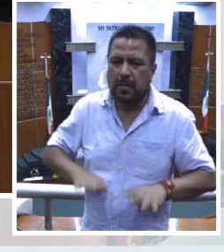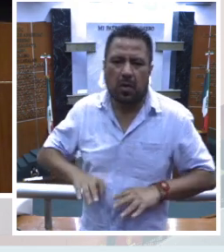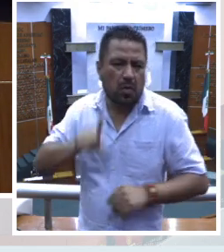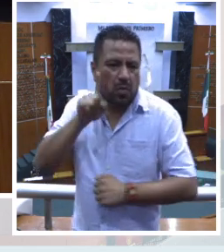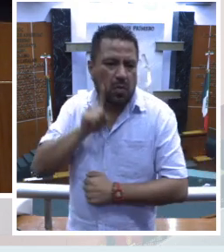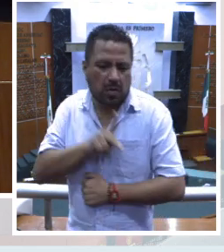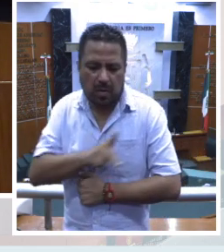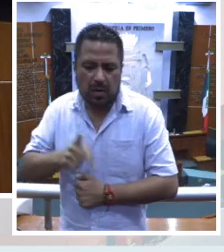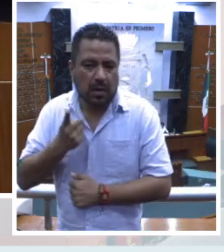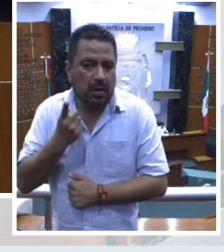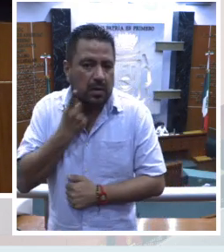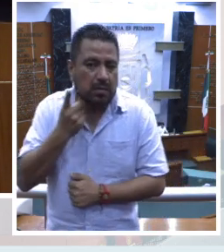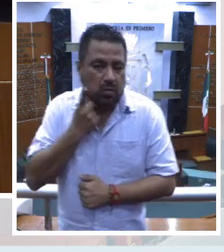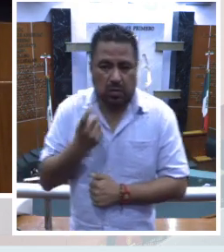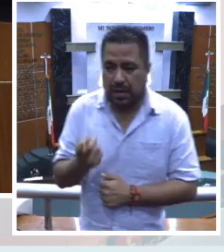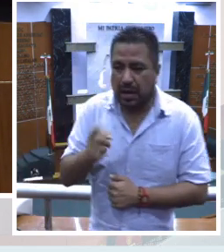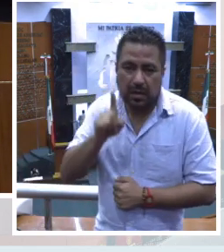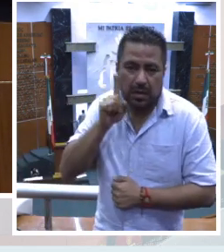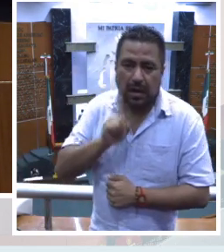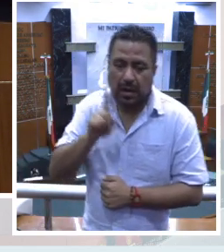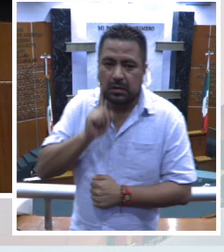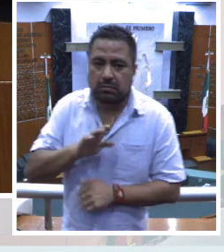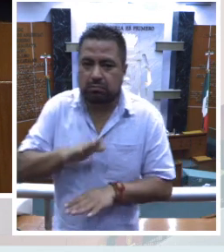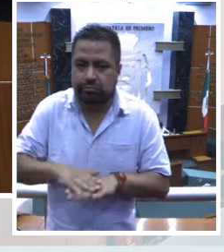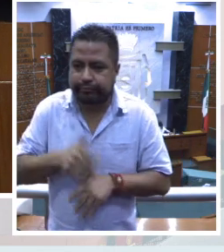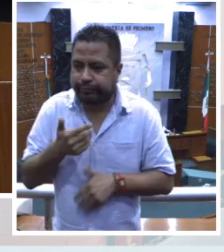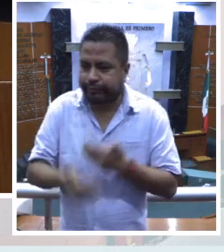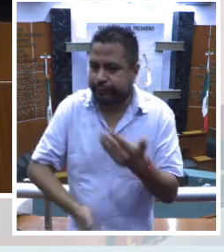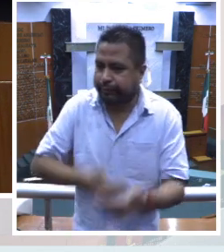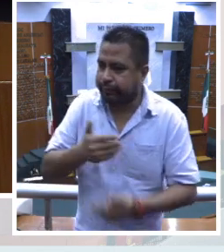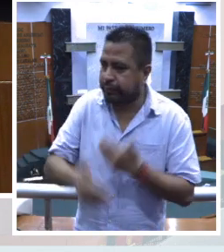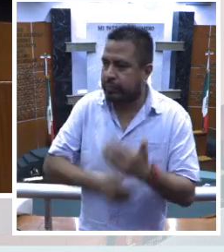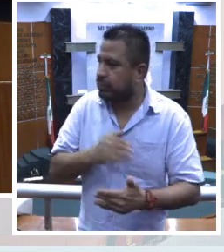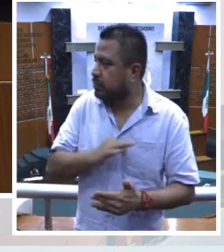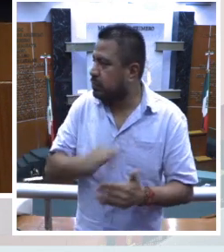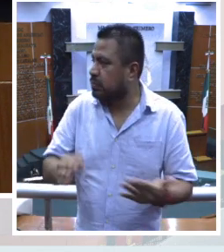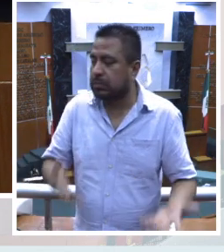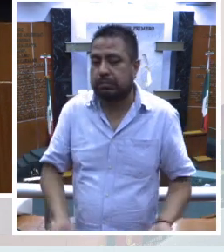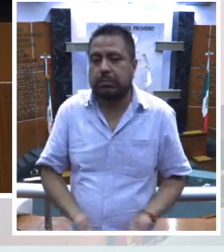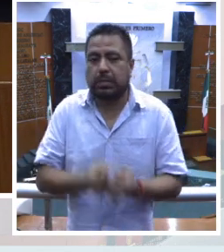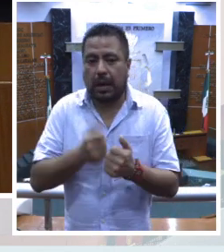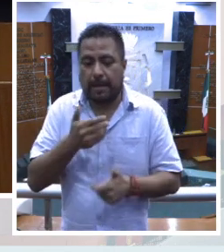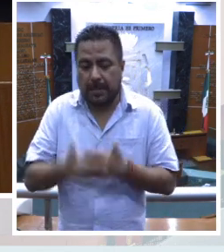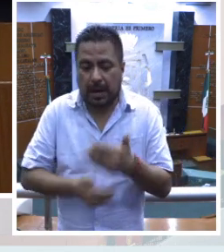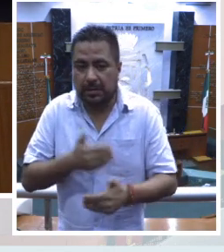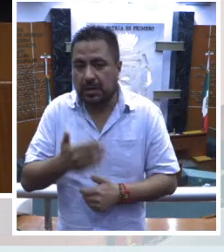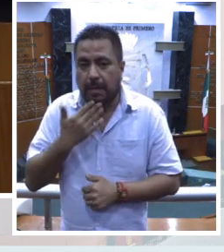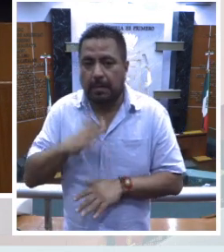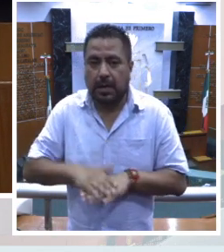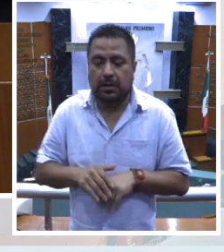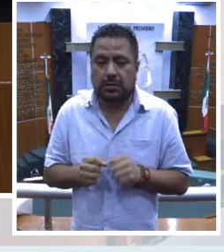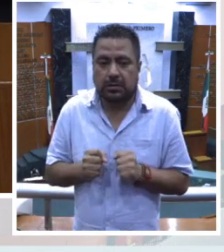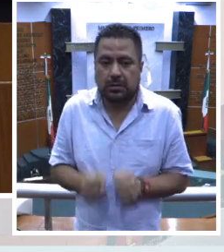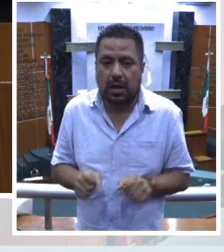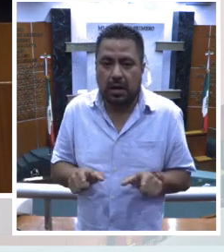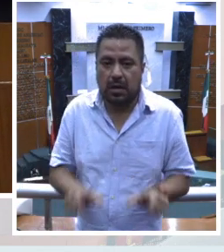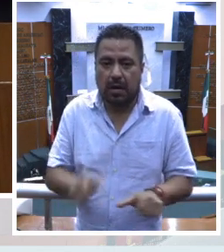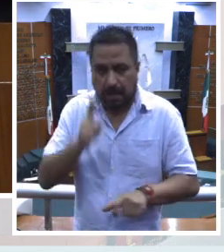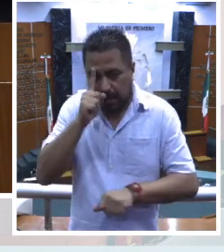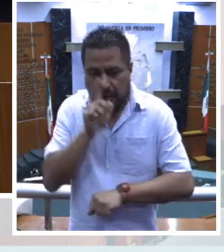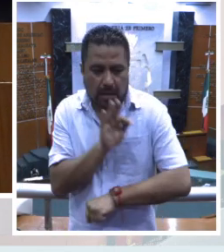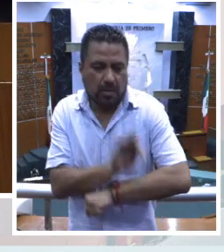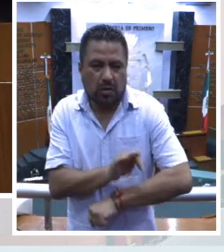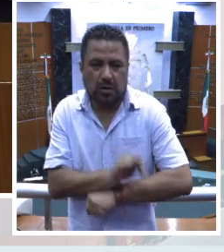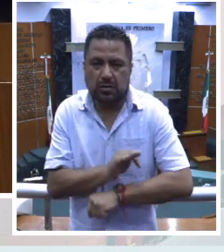diputadas, fue sin duda el motor de arranque para lograr un verdadero avance en materia de seguridad y protección para